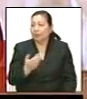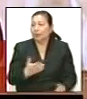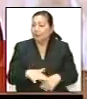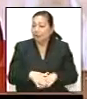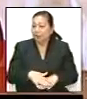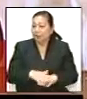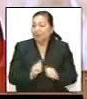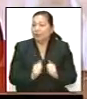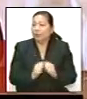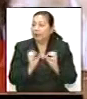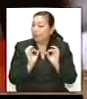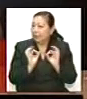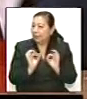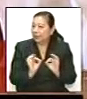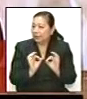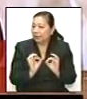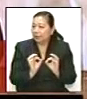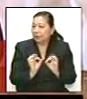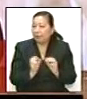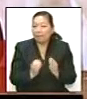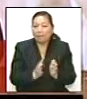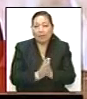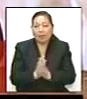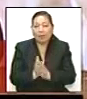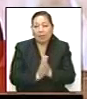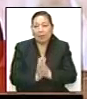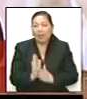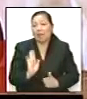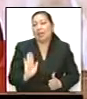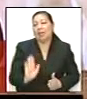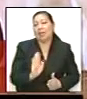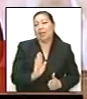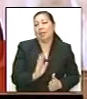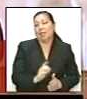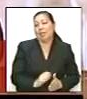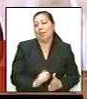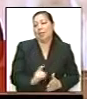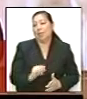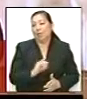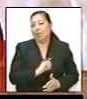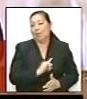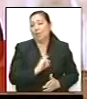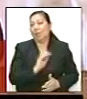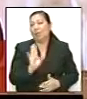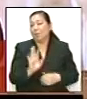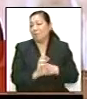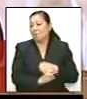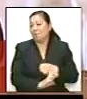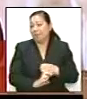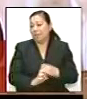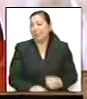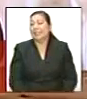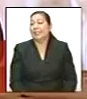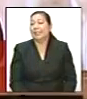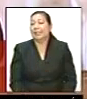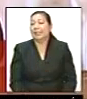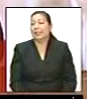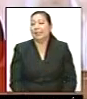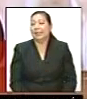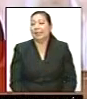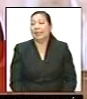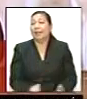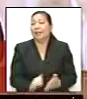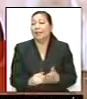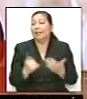tratamos constantemente de motivar ello en lo cada uno en su país, que